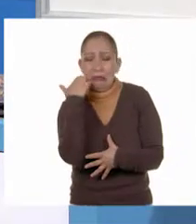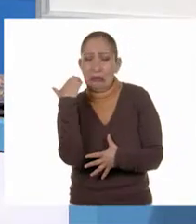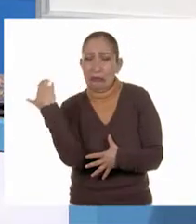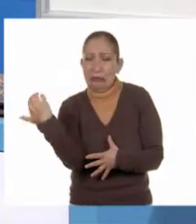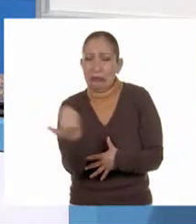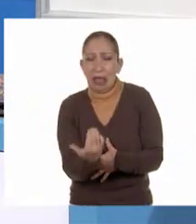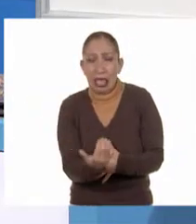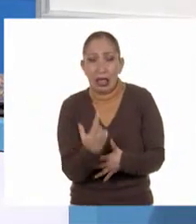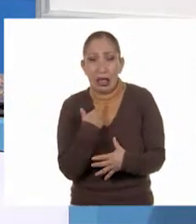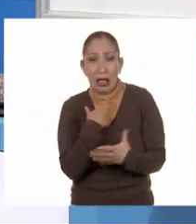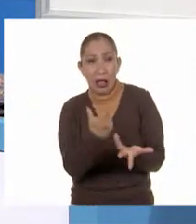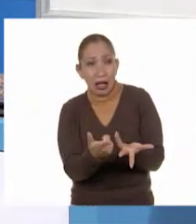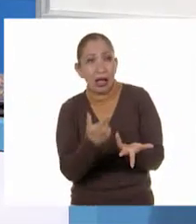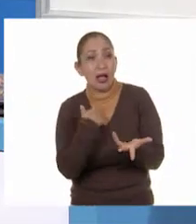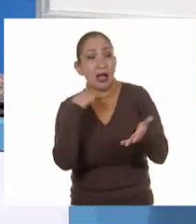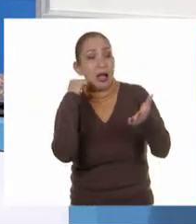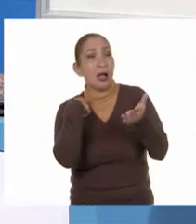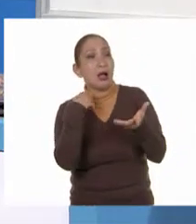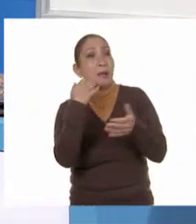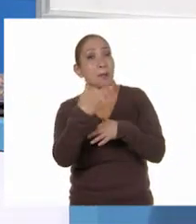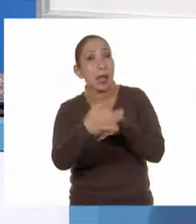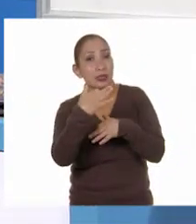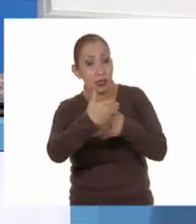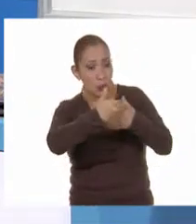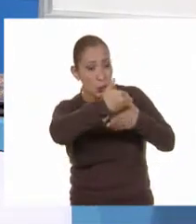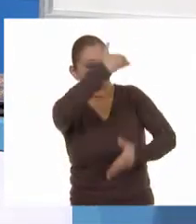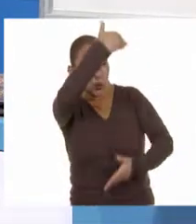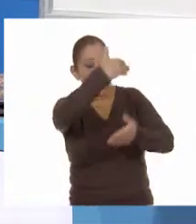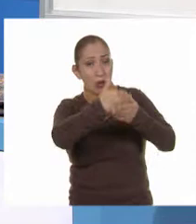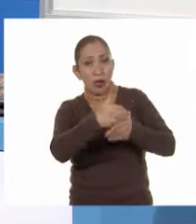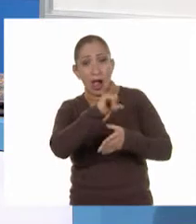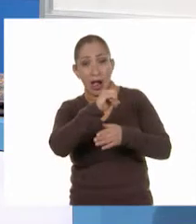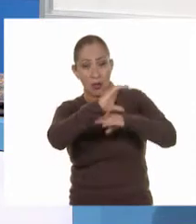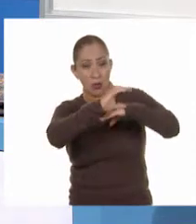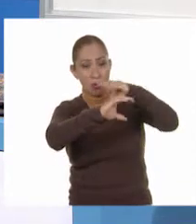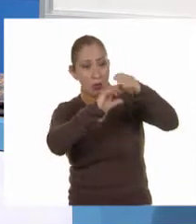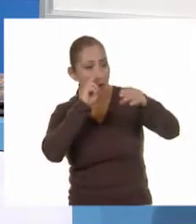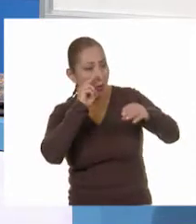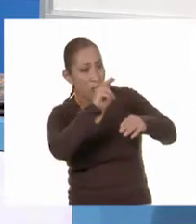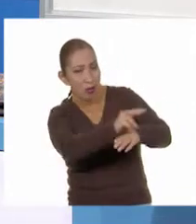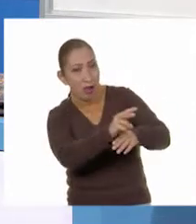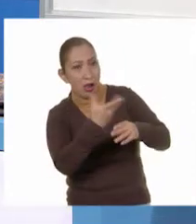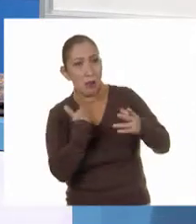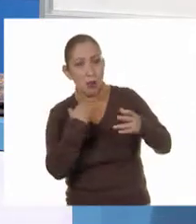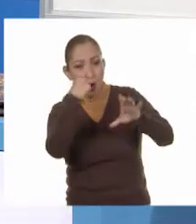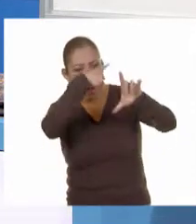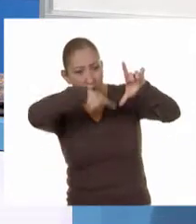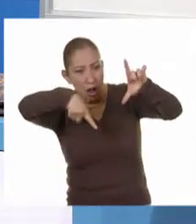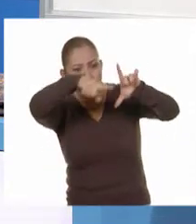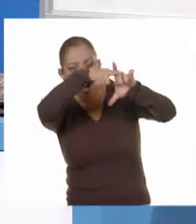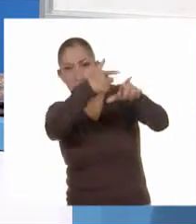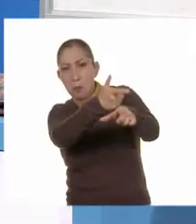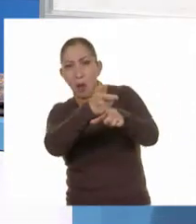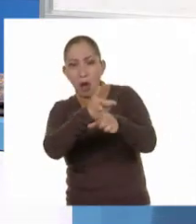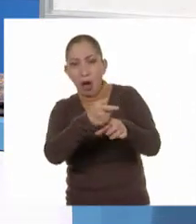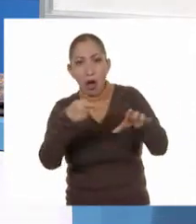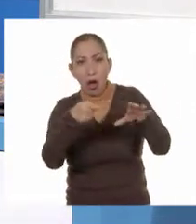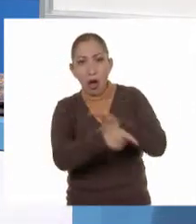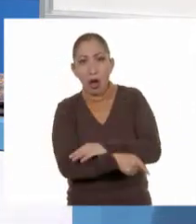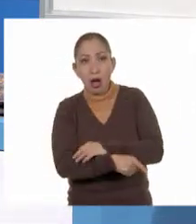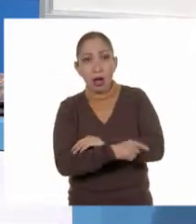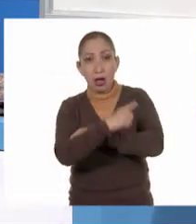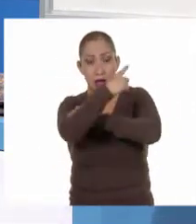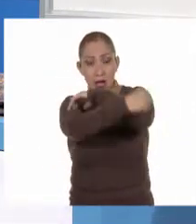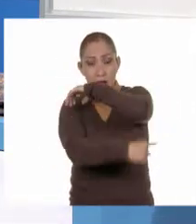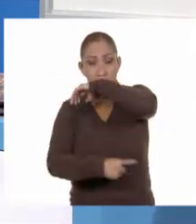salitre. Golpeábamos, en tanto, los muros de adobe y era nuestra herencia, una red de agujeros. Con los